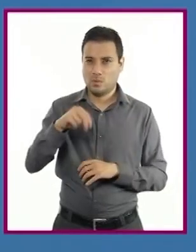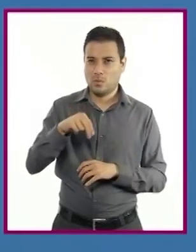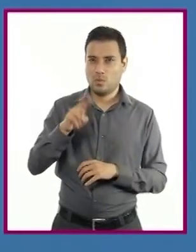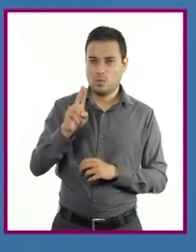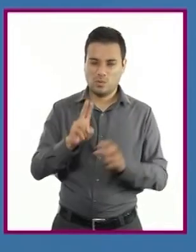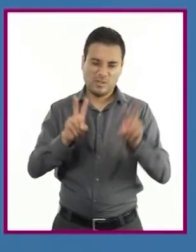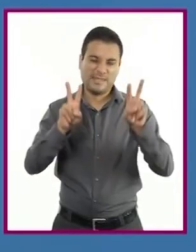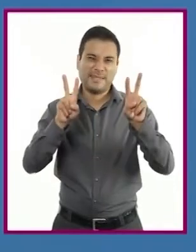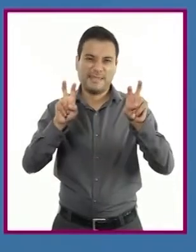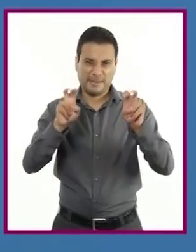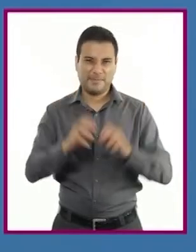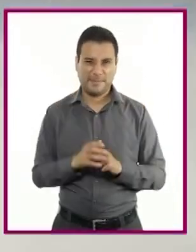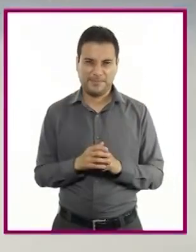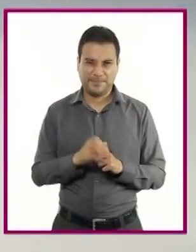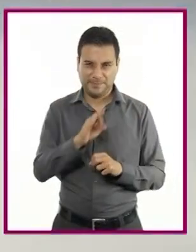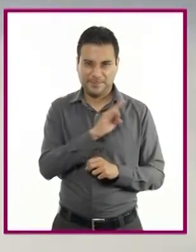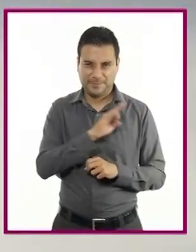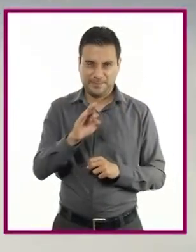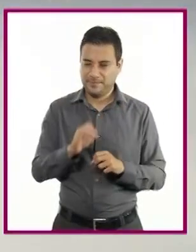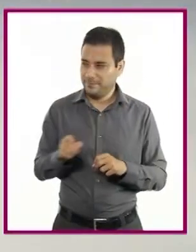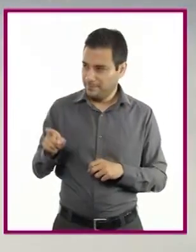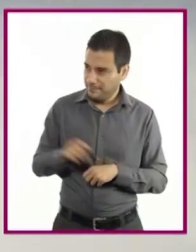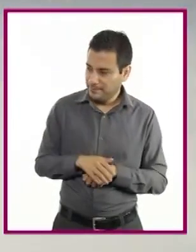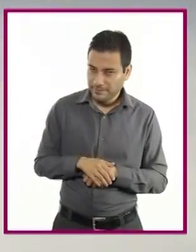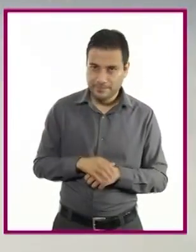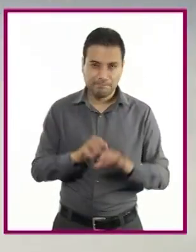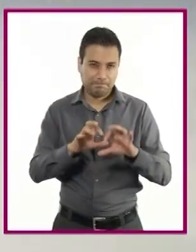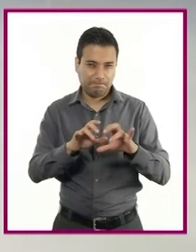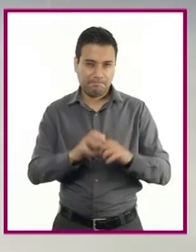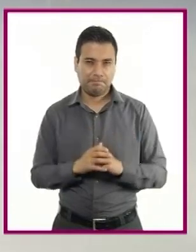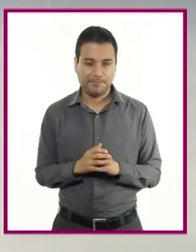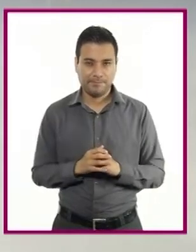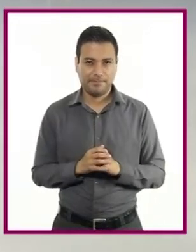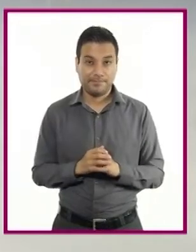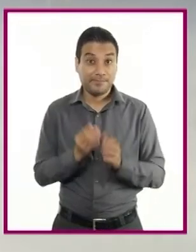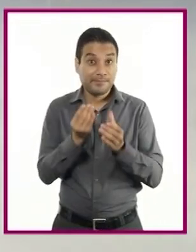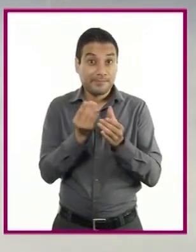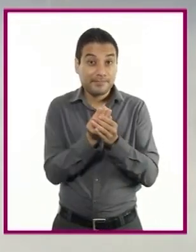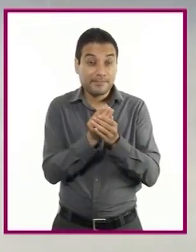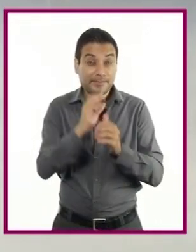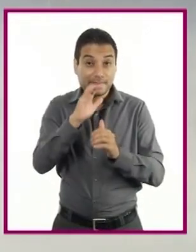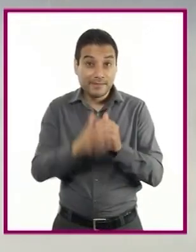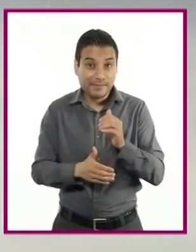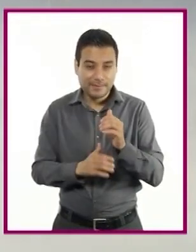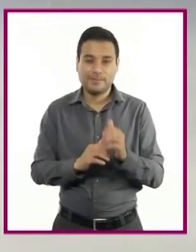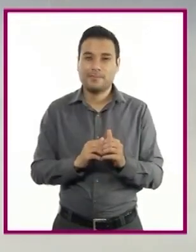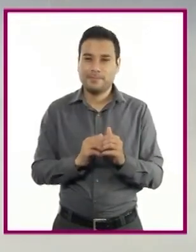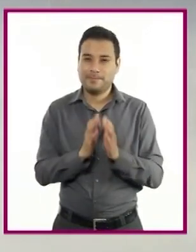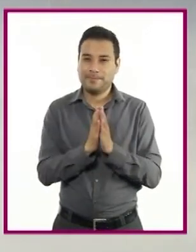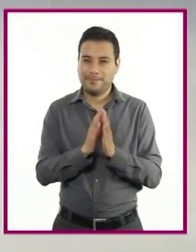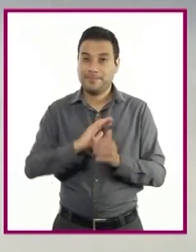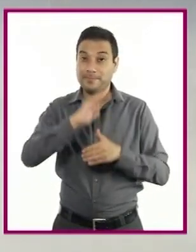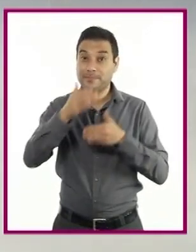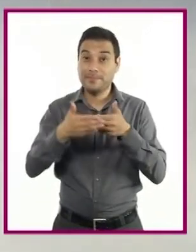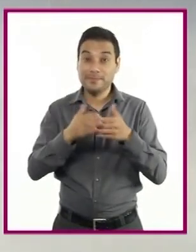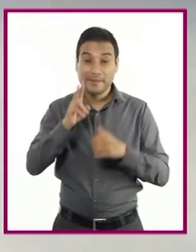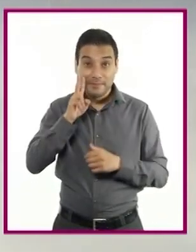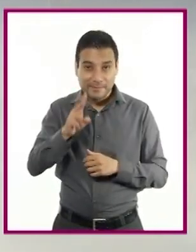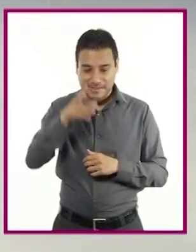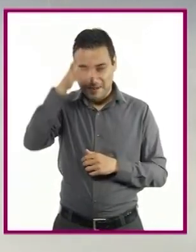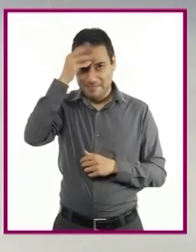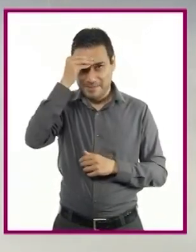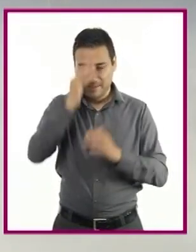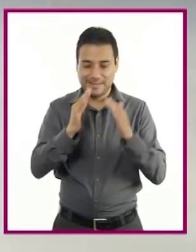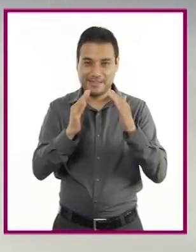climático en la siguiente liga. Por hoy ha sido todo, pero no se olviden de seguir la programación de Aprende en